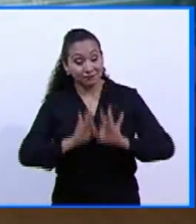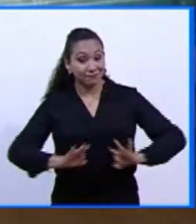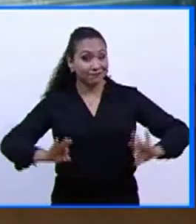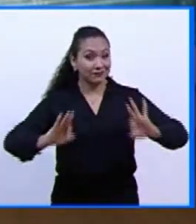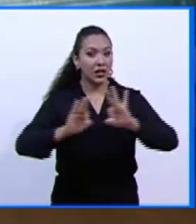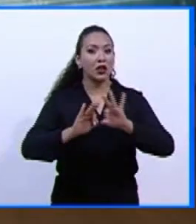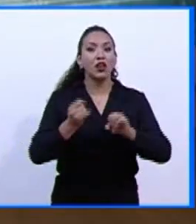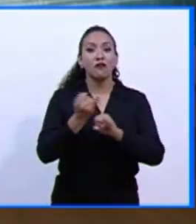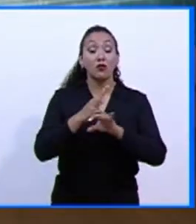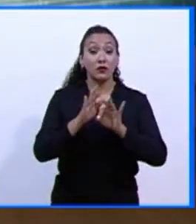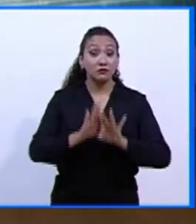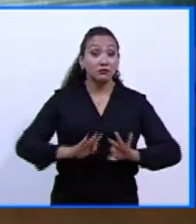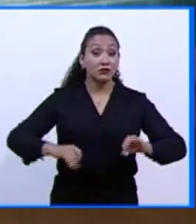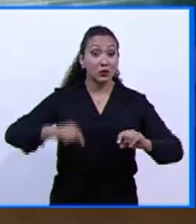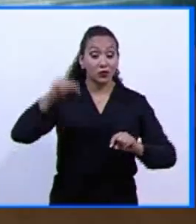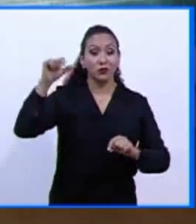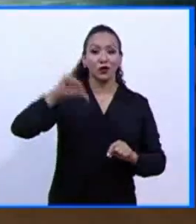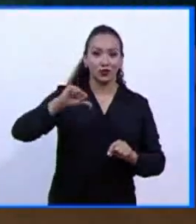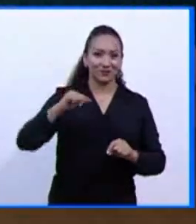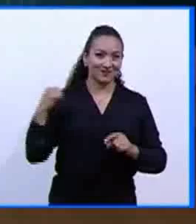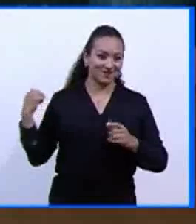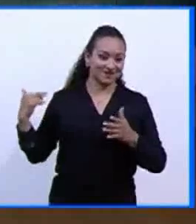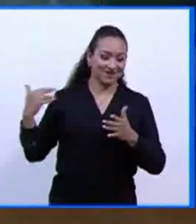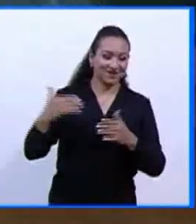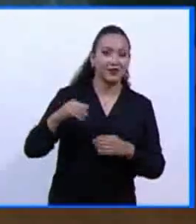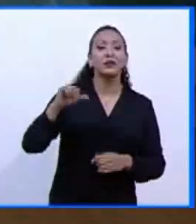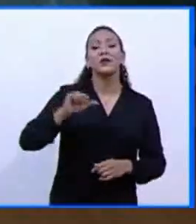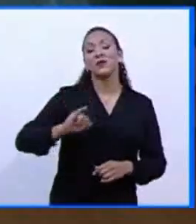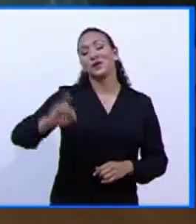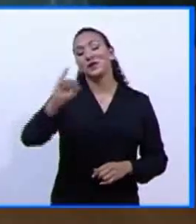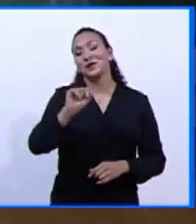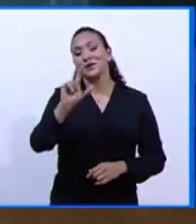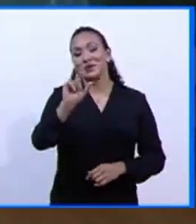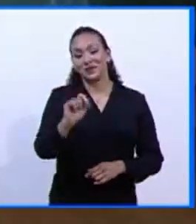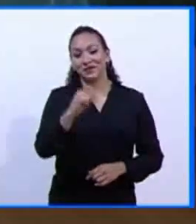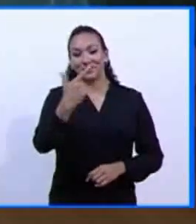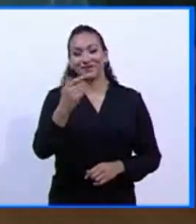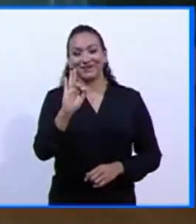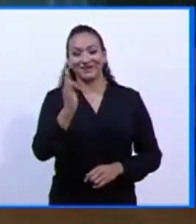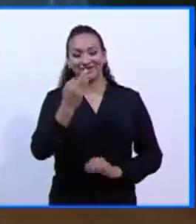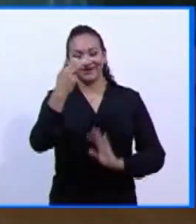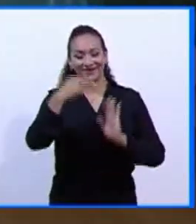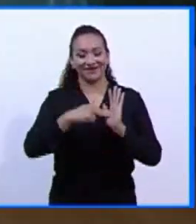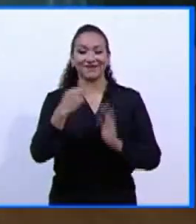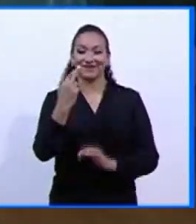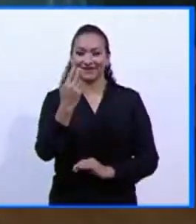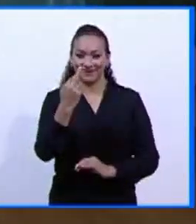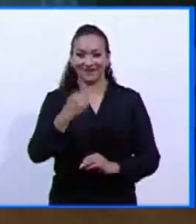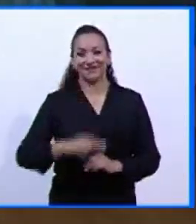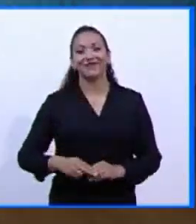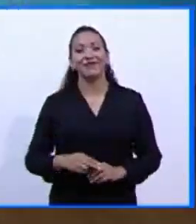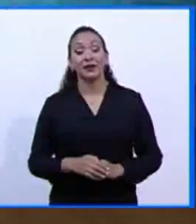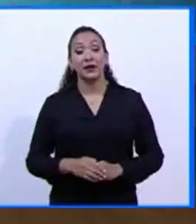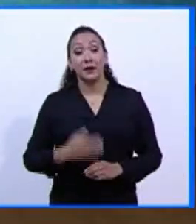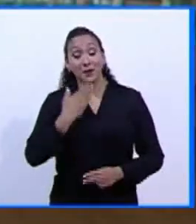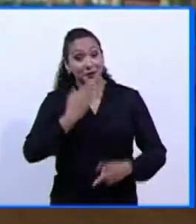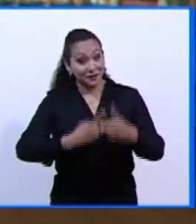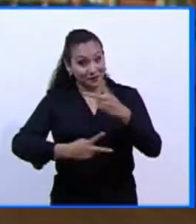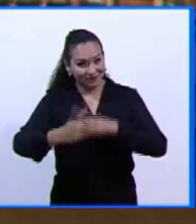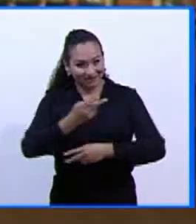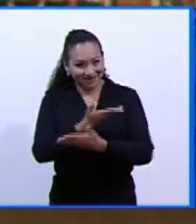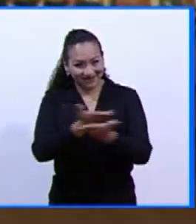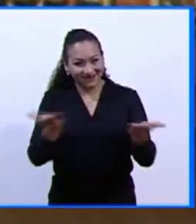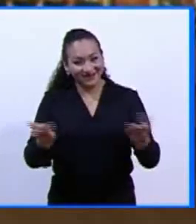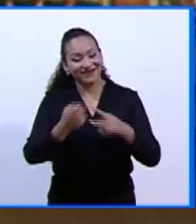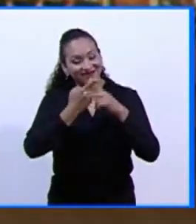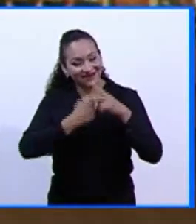información más destacada hasta el momento de este jueves 27 de febrero de 2025. Bienvenidas,